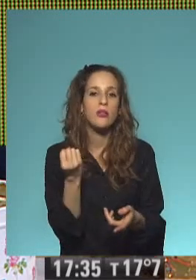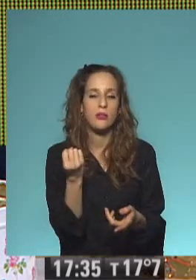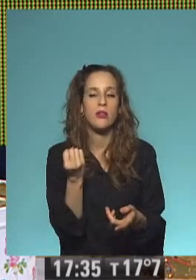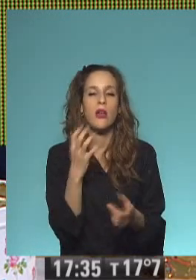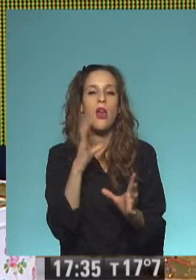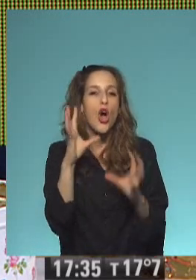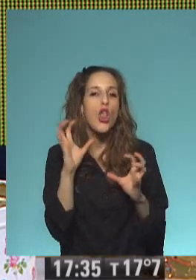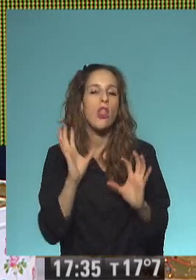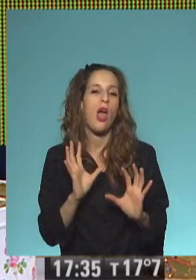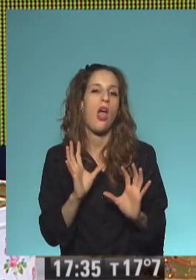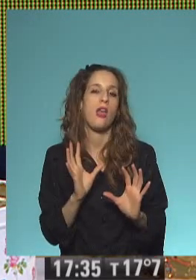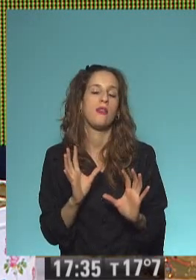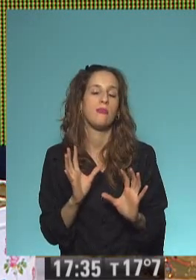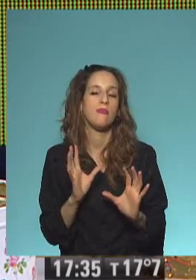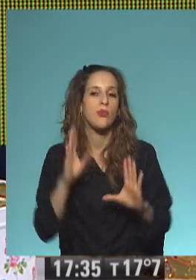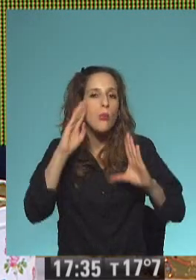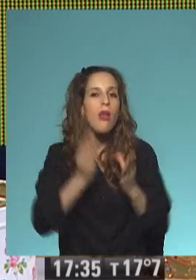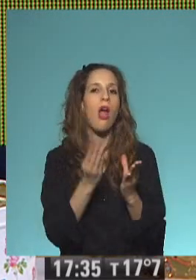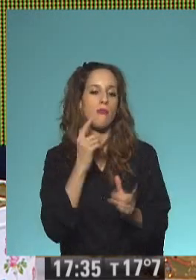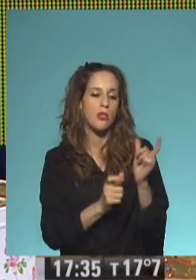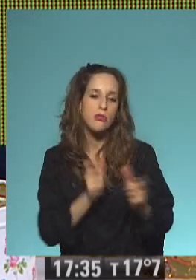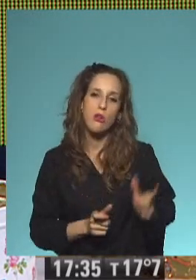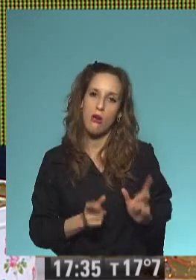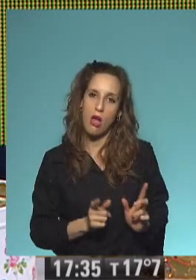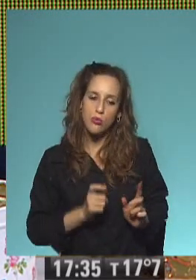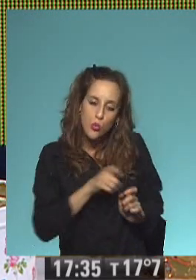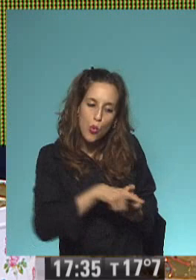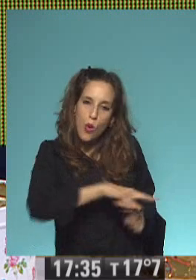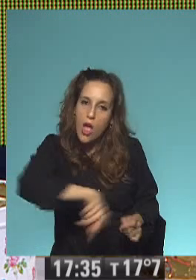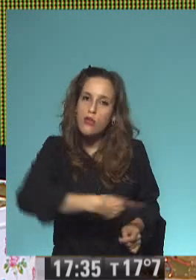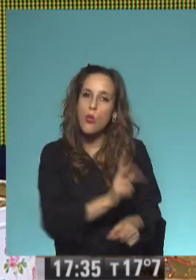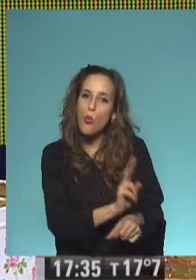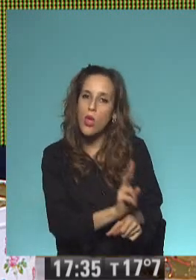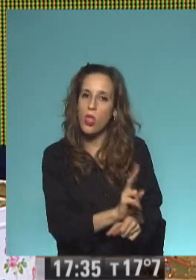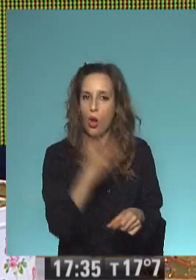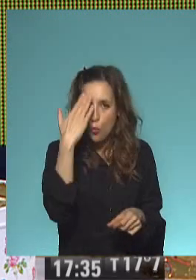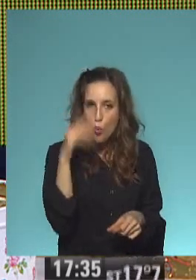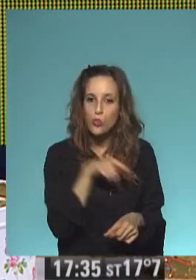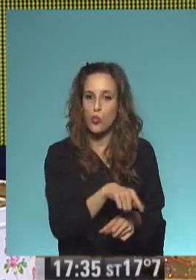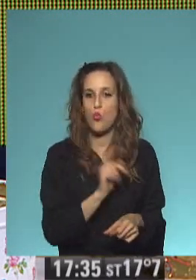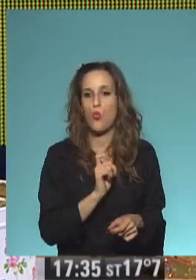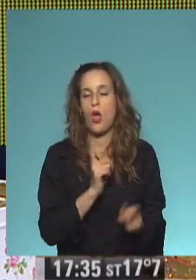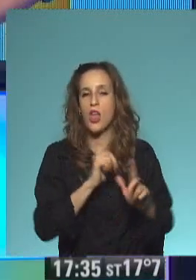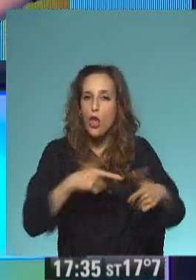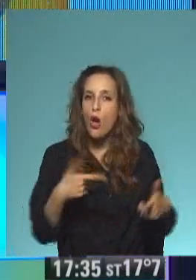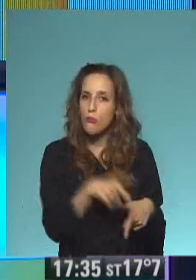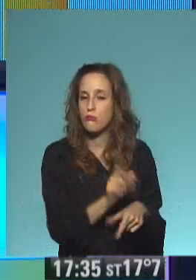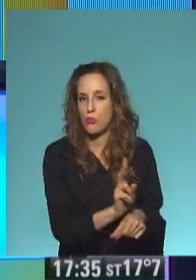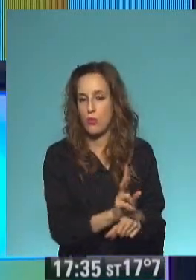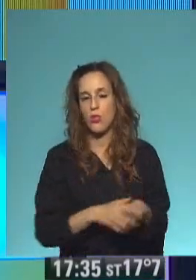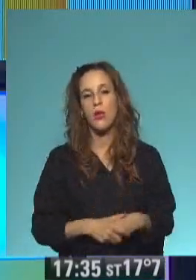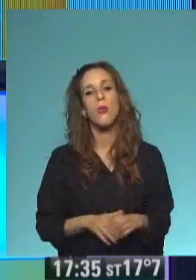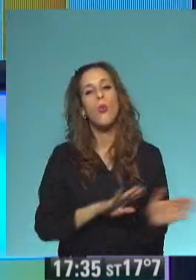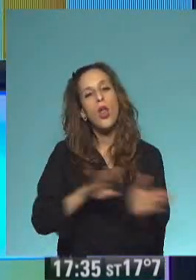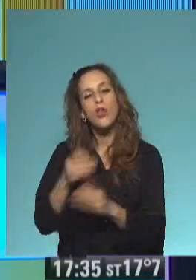ellos se ocupan muy bien de eso, ¿no? De resguardar sus costumbres, su lengua. Total, así que si ustedes